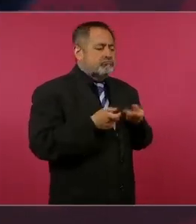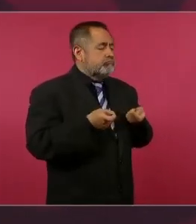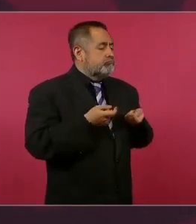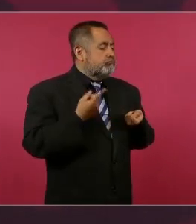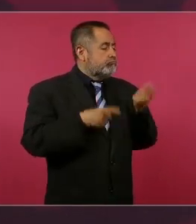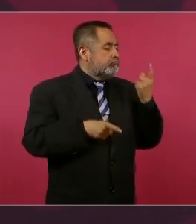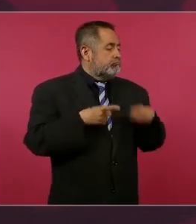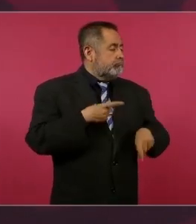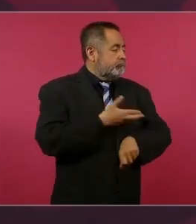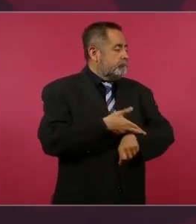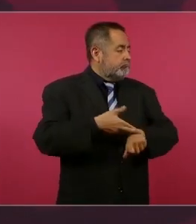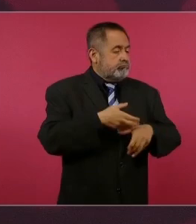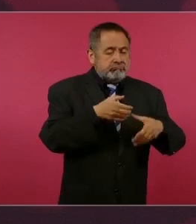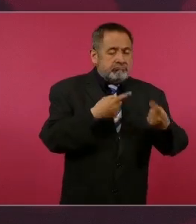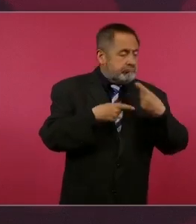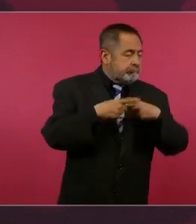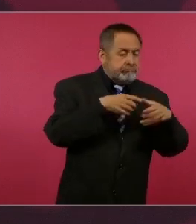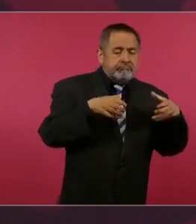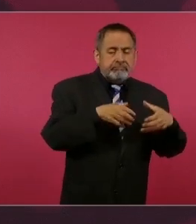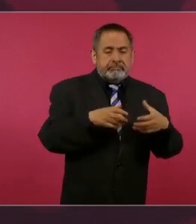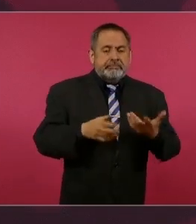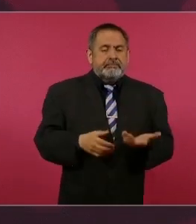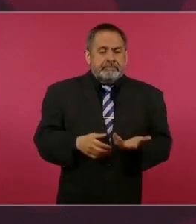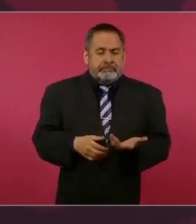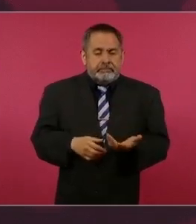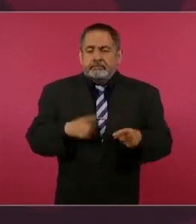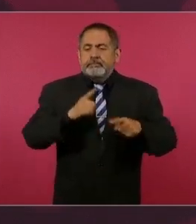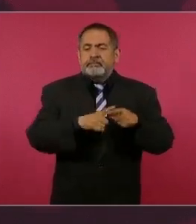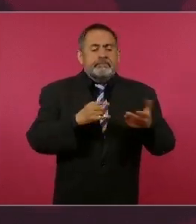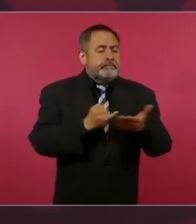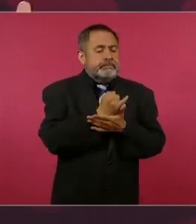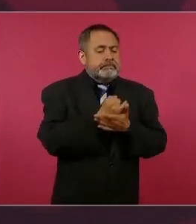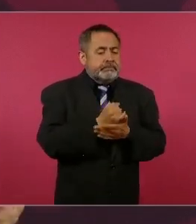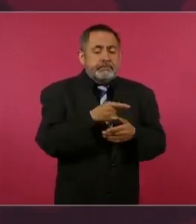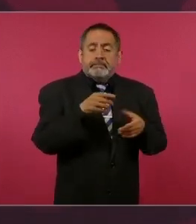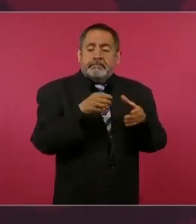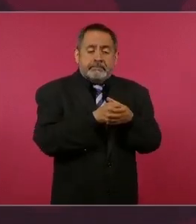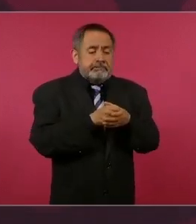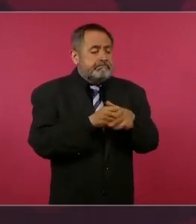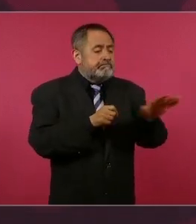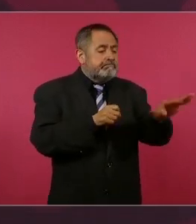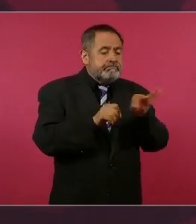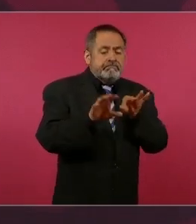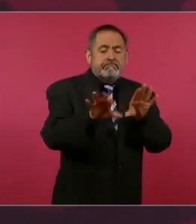Pero ¿quiénes detentaban el poder? Las minorías.